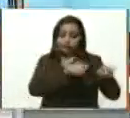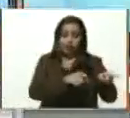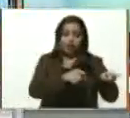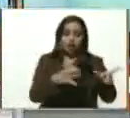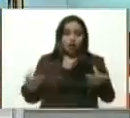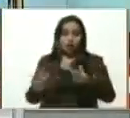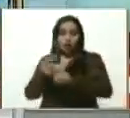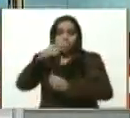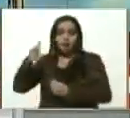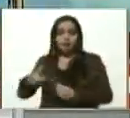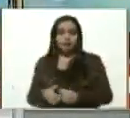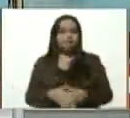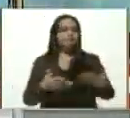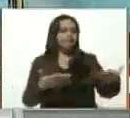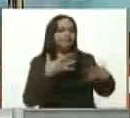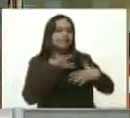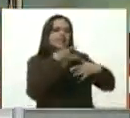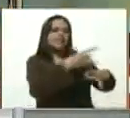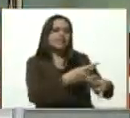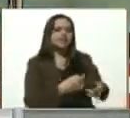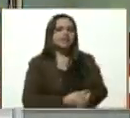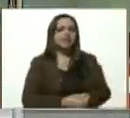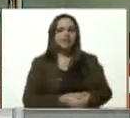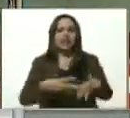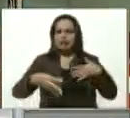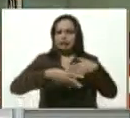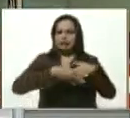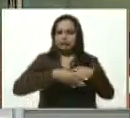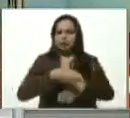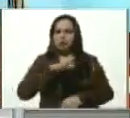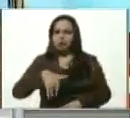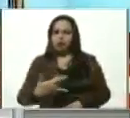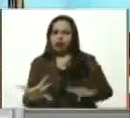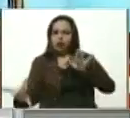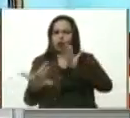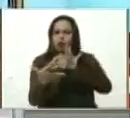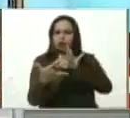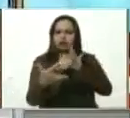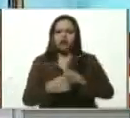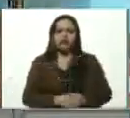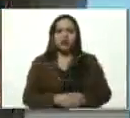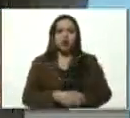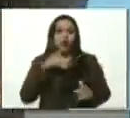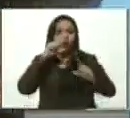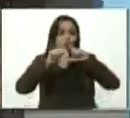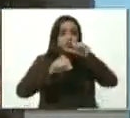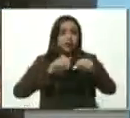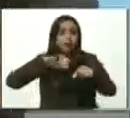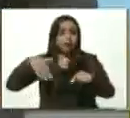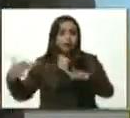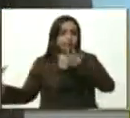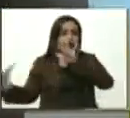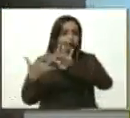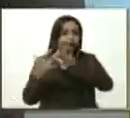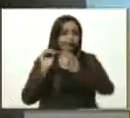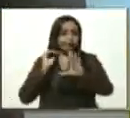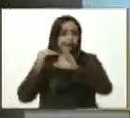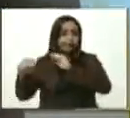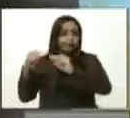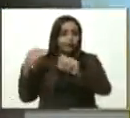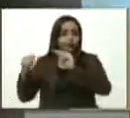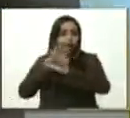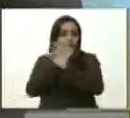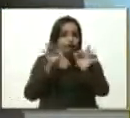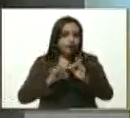bien, interesante que lo mencionas. A través de las redes sociales, nosotros tenemos, y a través del Twitter, que va a estar conectado y es una vía de comunicación